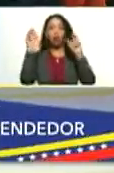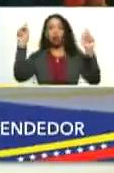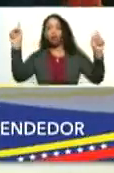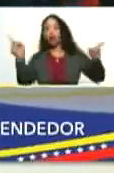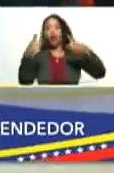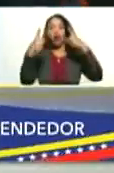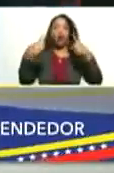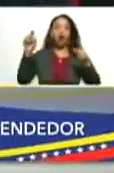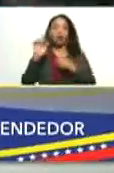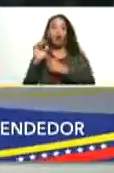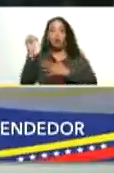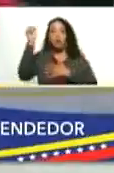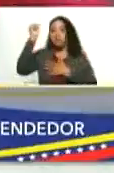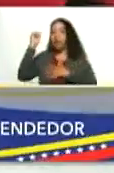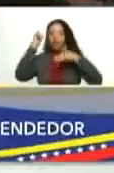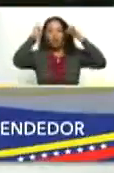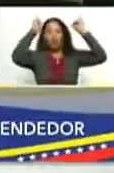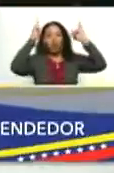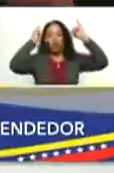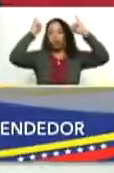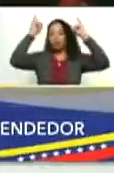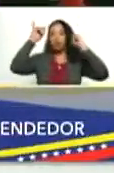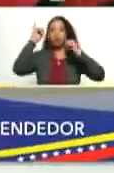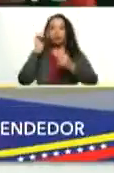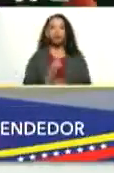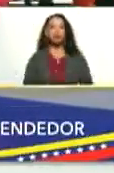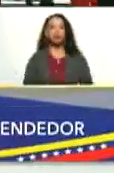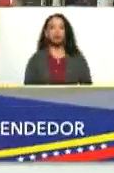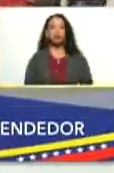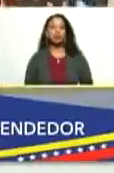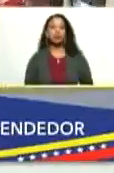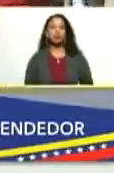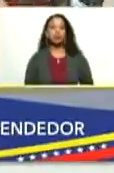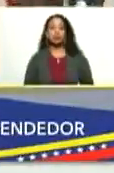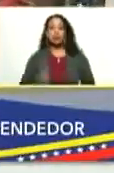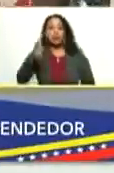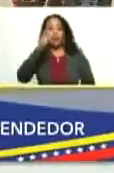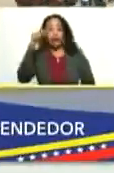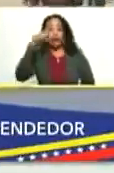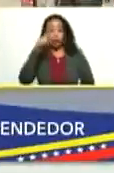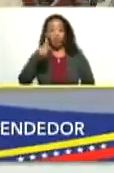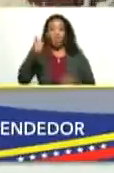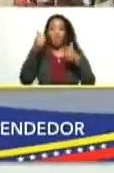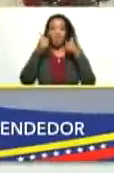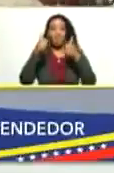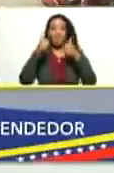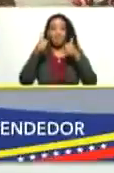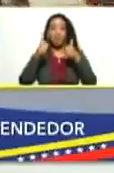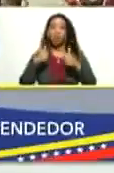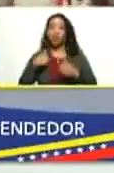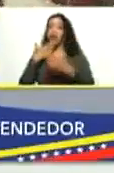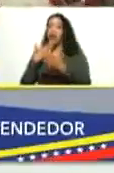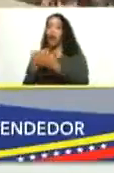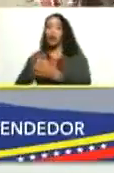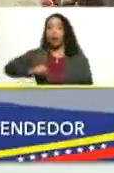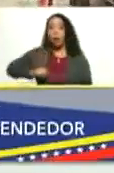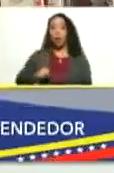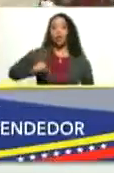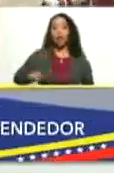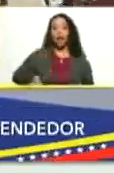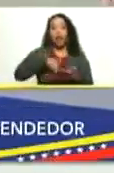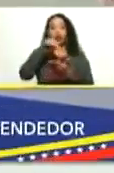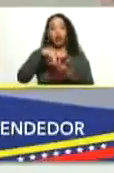de bailes, de fiestas. Un buen nivel de seguridad. Quiero agradecer a la Policía Nacional